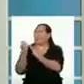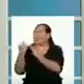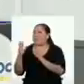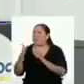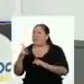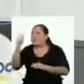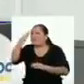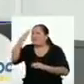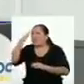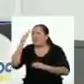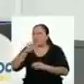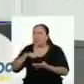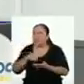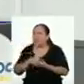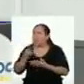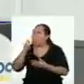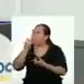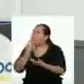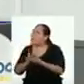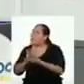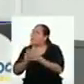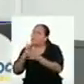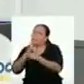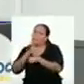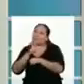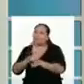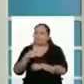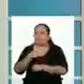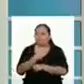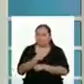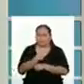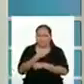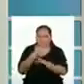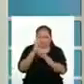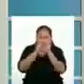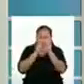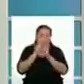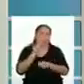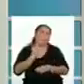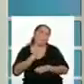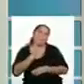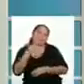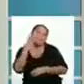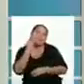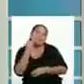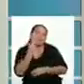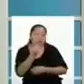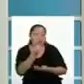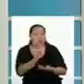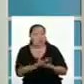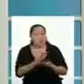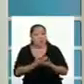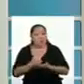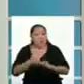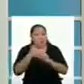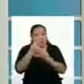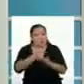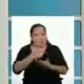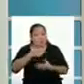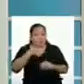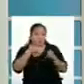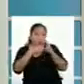Sabe todo y encima da buenos consejos a gente endeudada. Te hablo desde la experiencia. Qué bueno que te haya servido tener esta